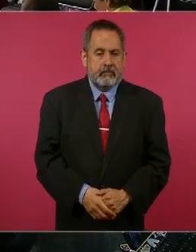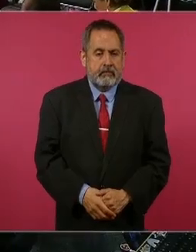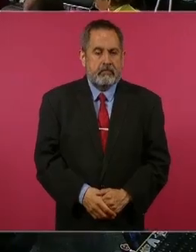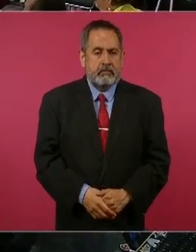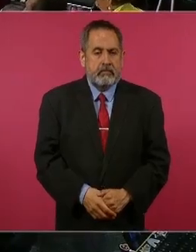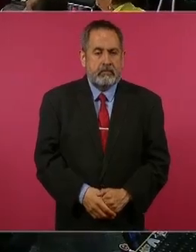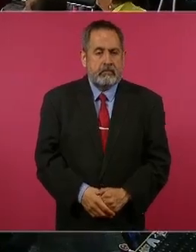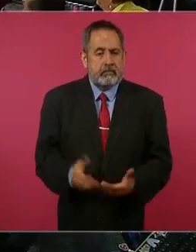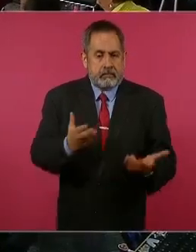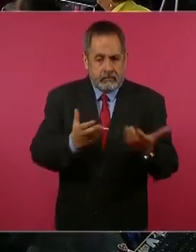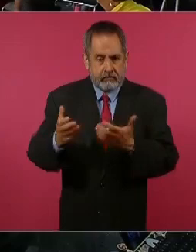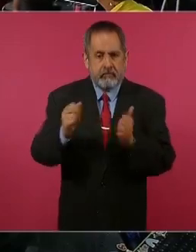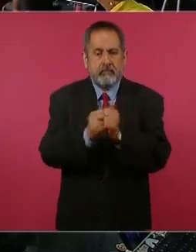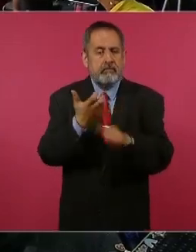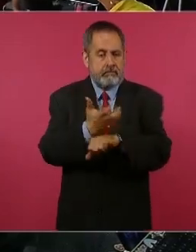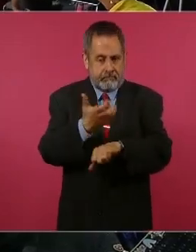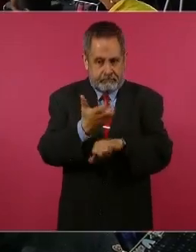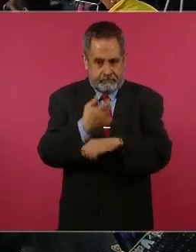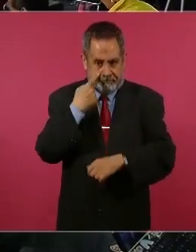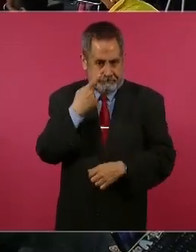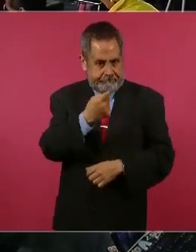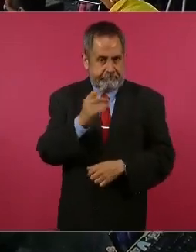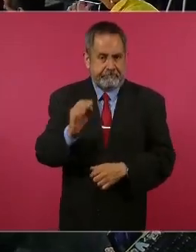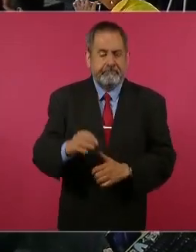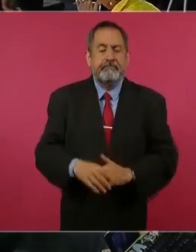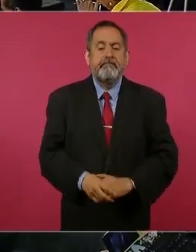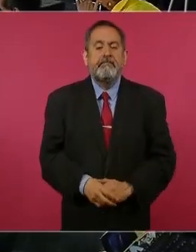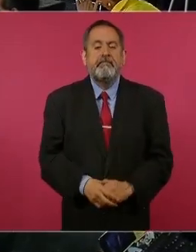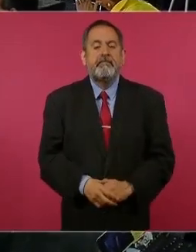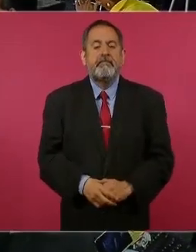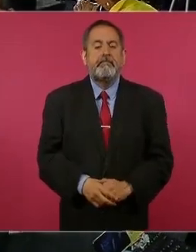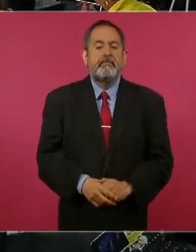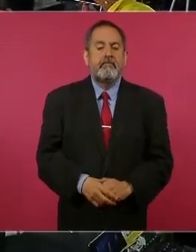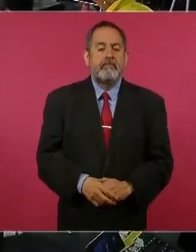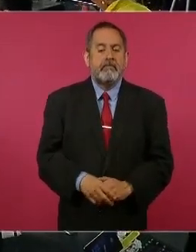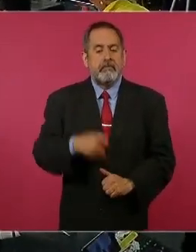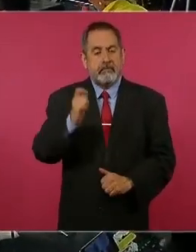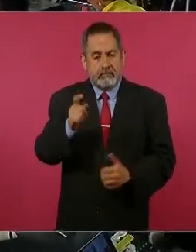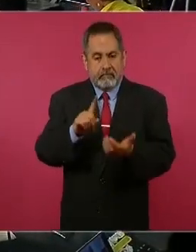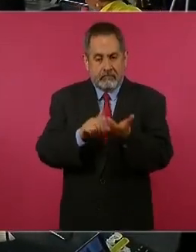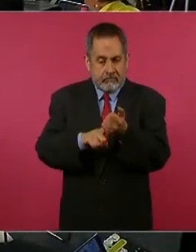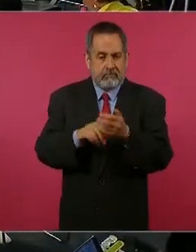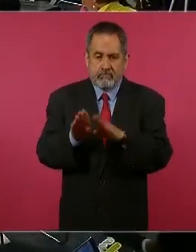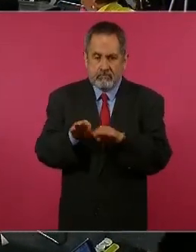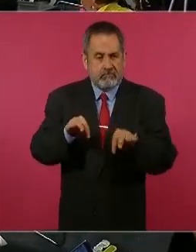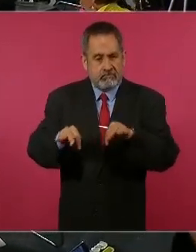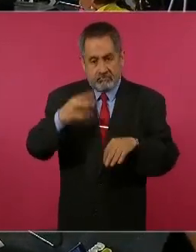comercio con Estados Unidos lo que representa